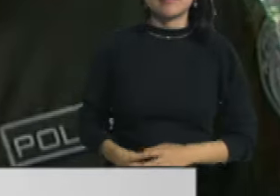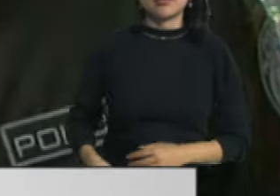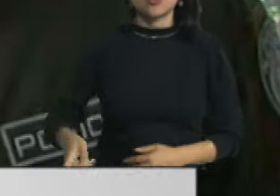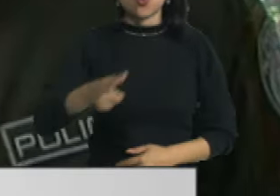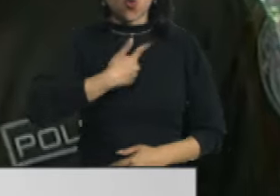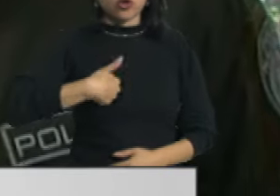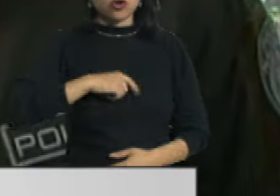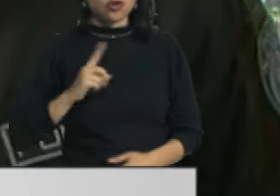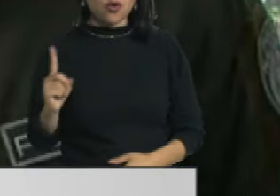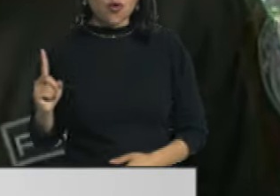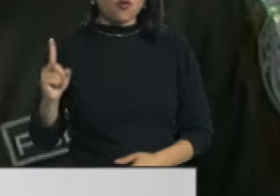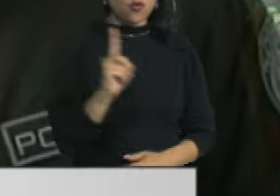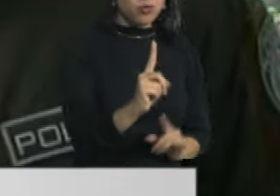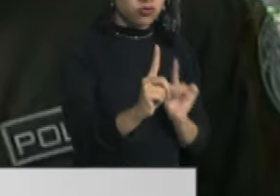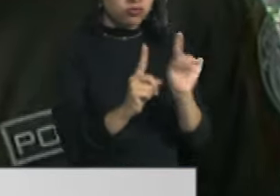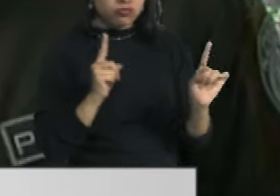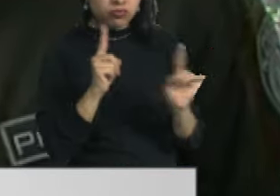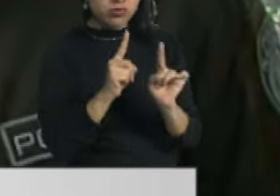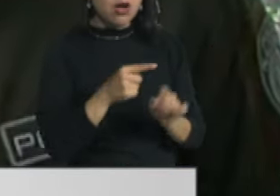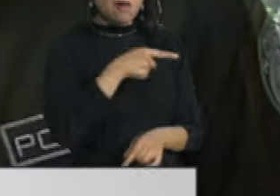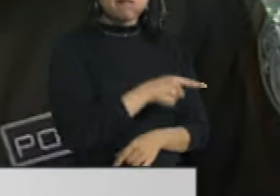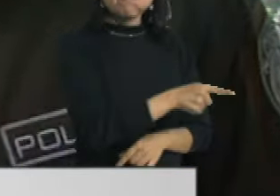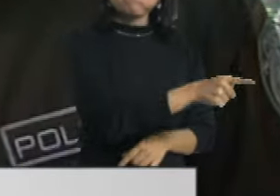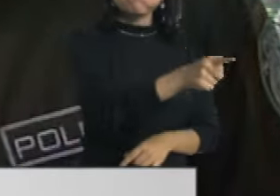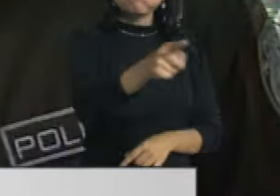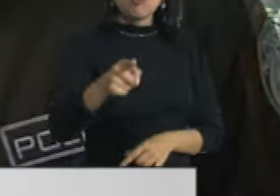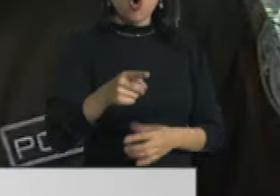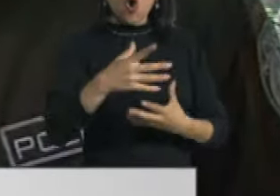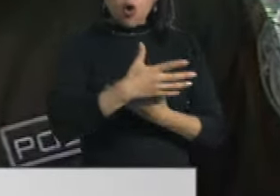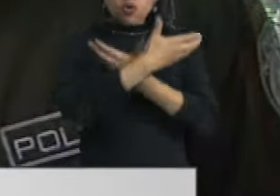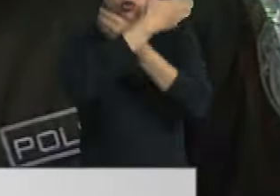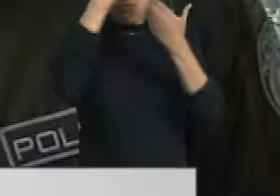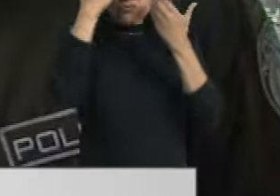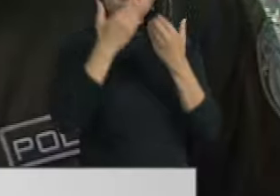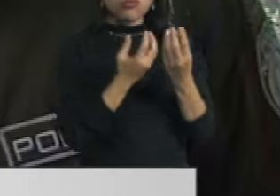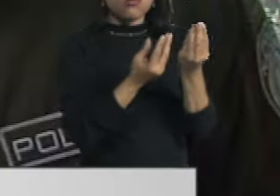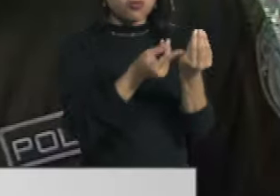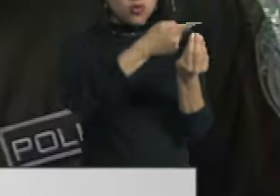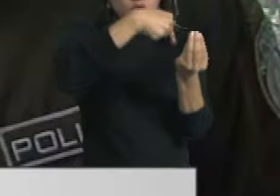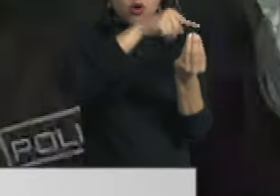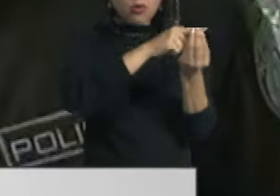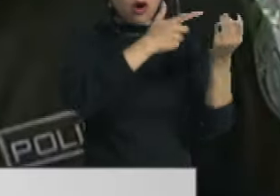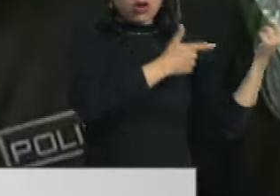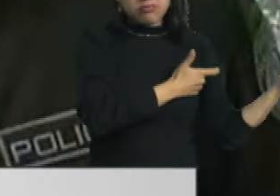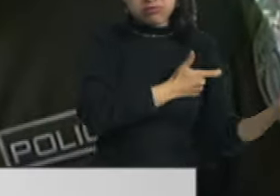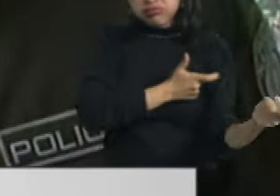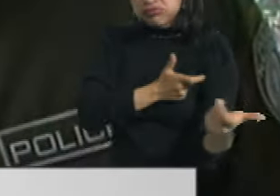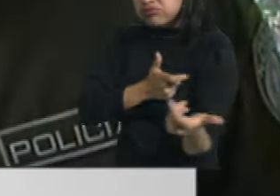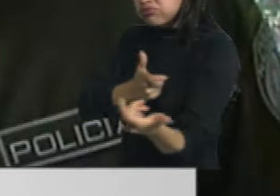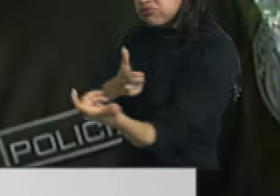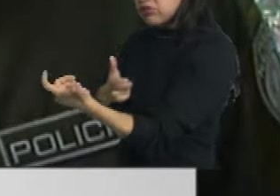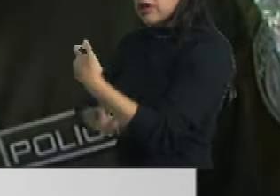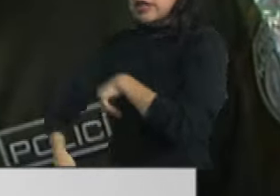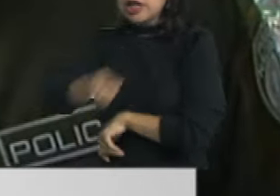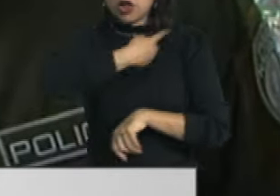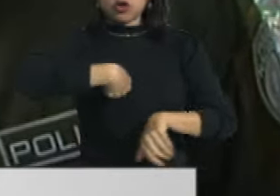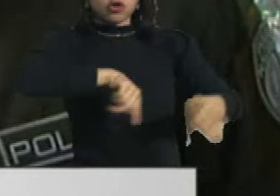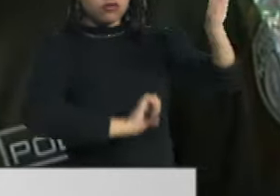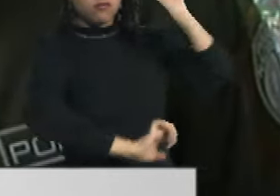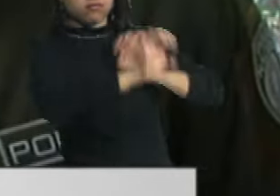un componente armado con una capacidad bélica importante, y en la reacción para la defensa de la integridad